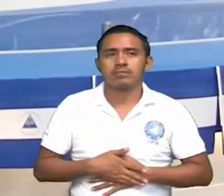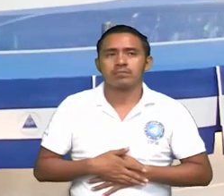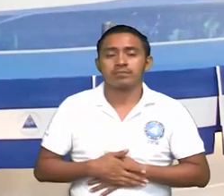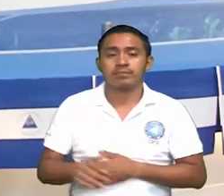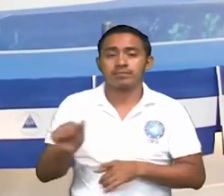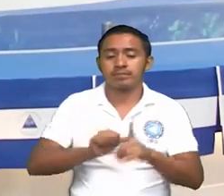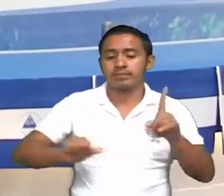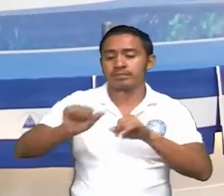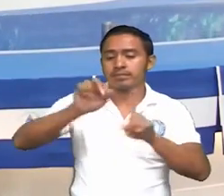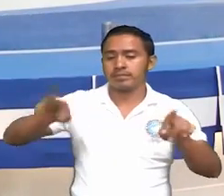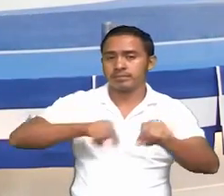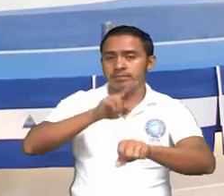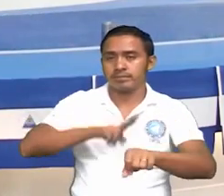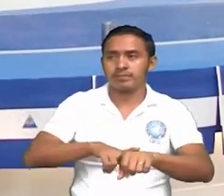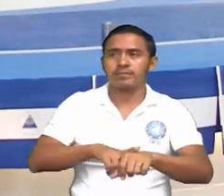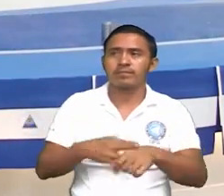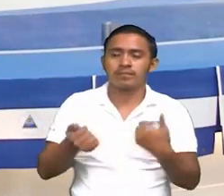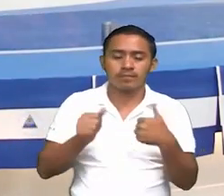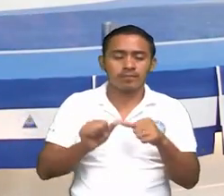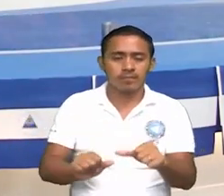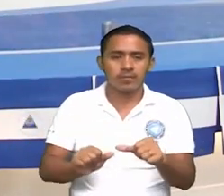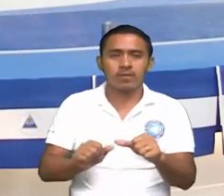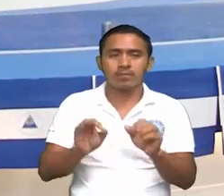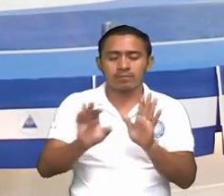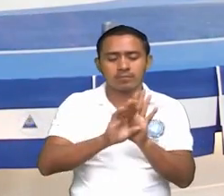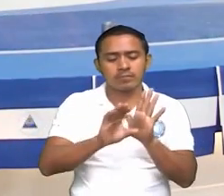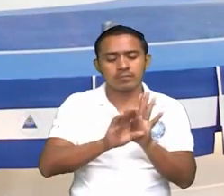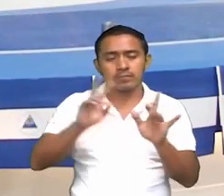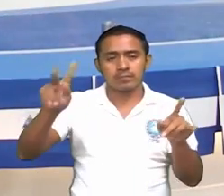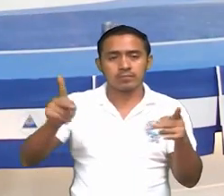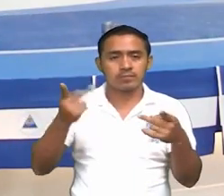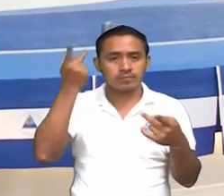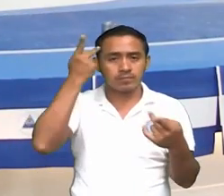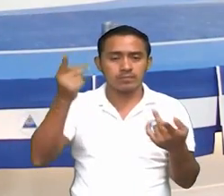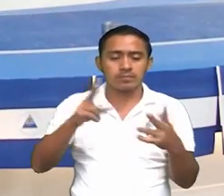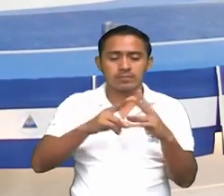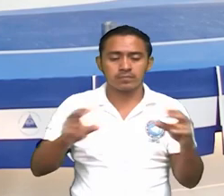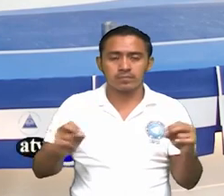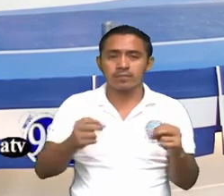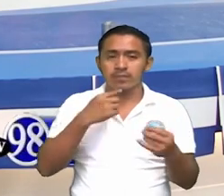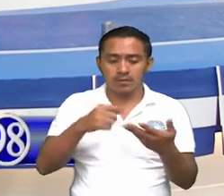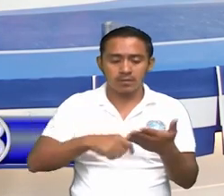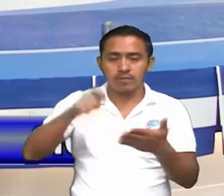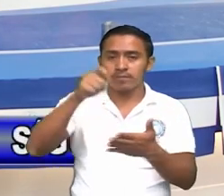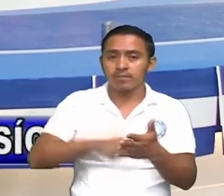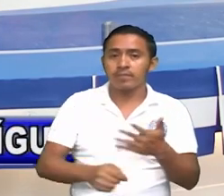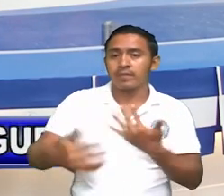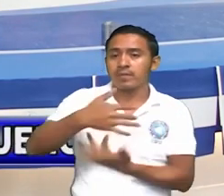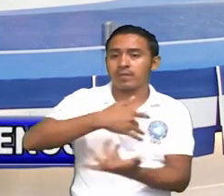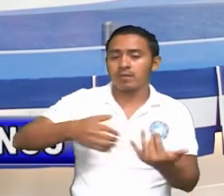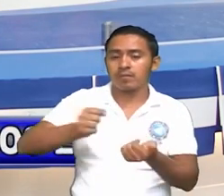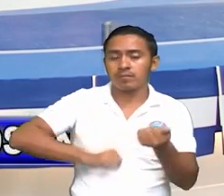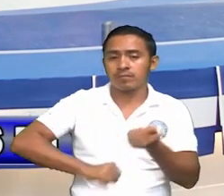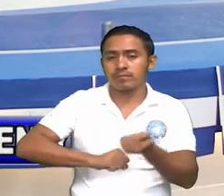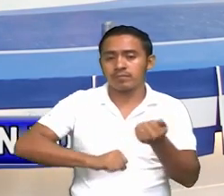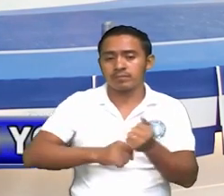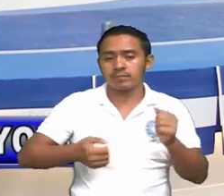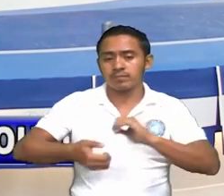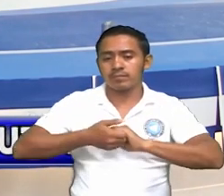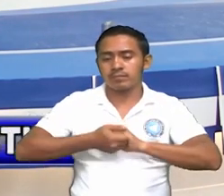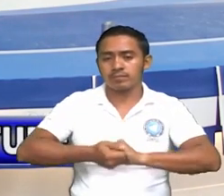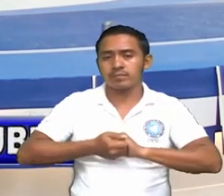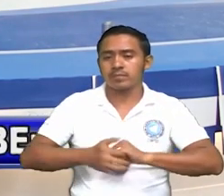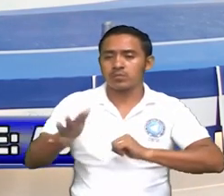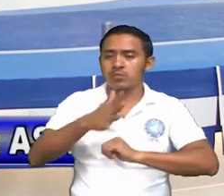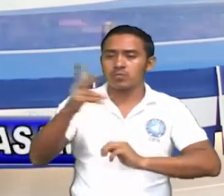La Asamblea Nacional, en concordancia con la Constitución Política de Nicaragua que mandata establecer relaciones de cooperación y amistad con